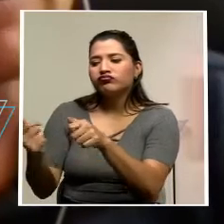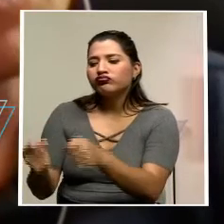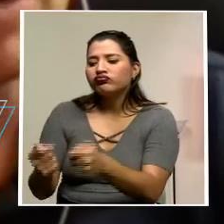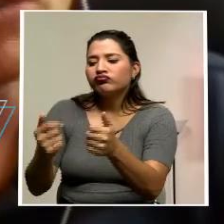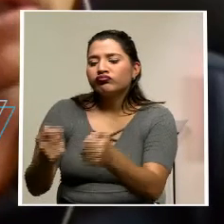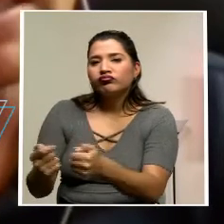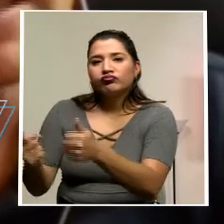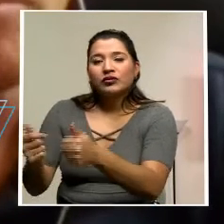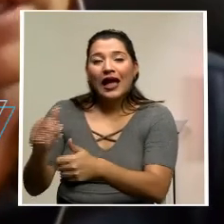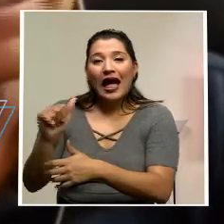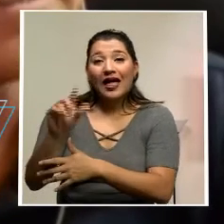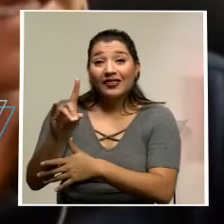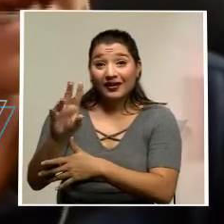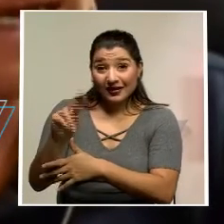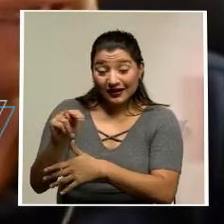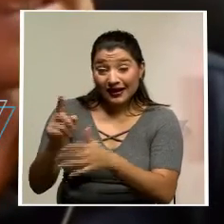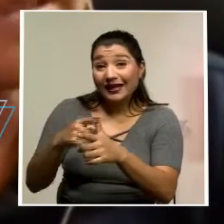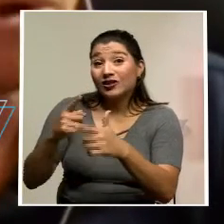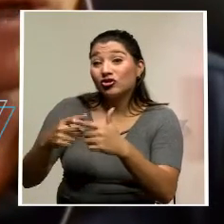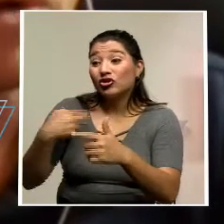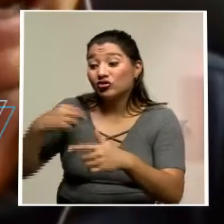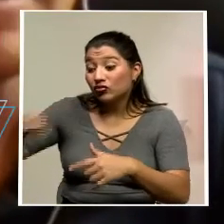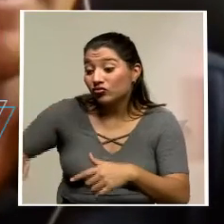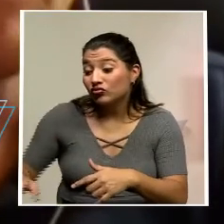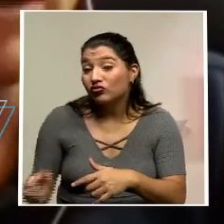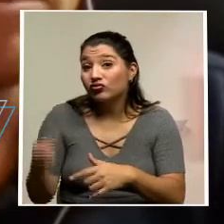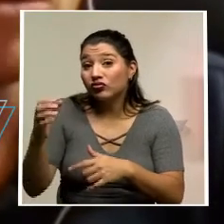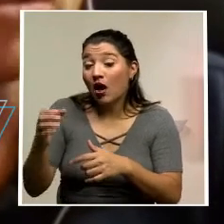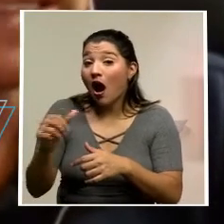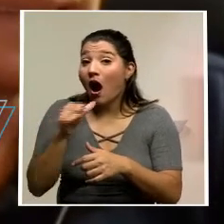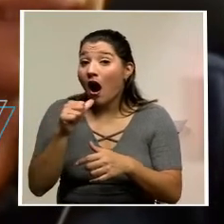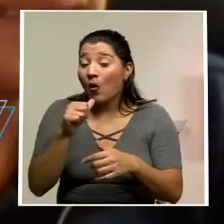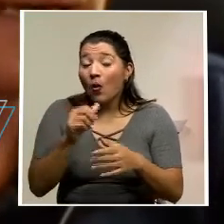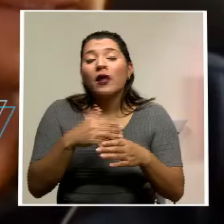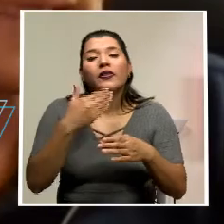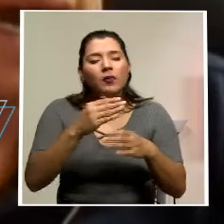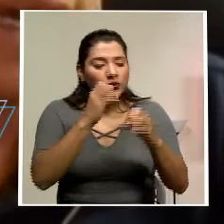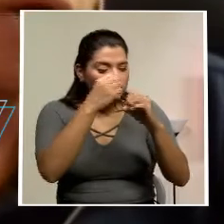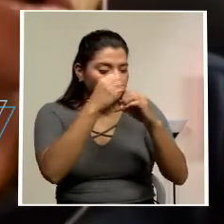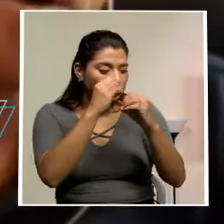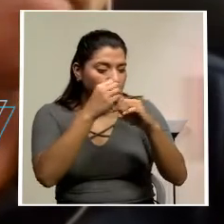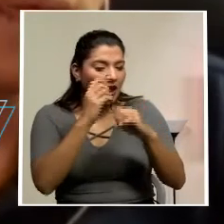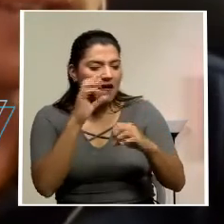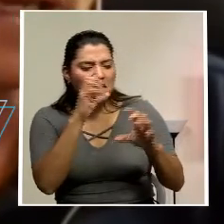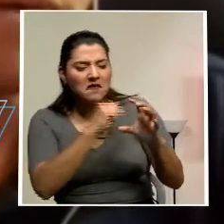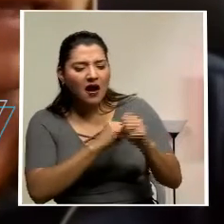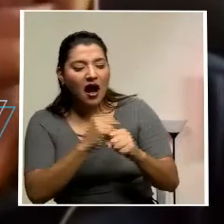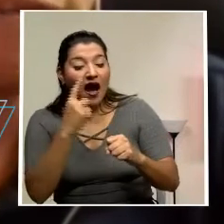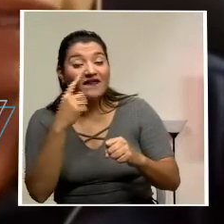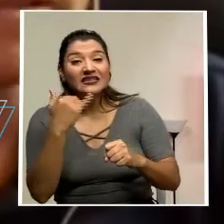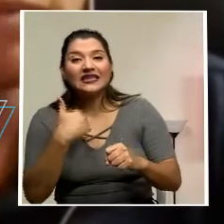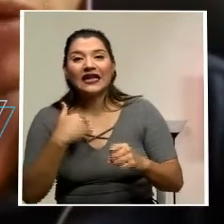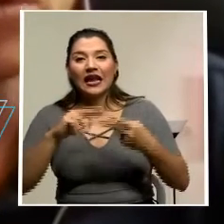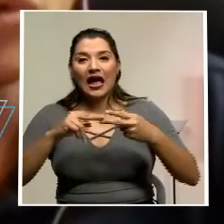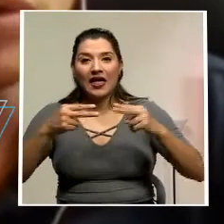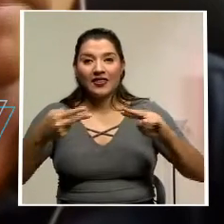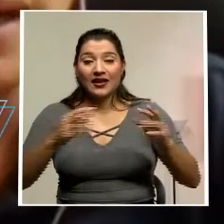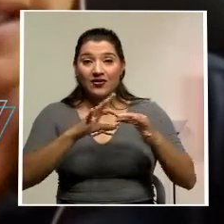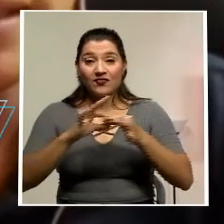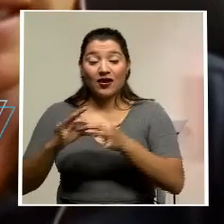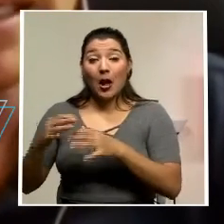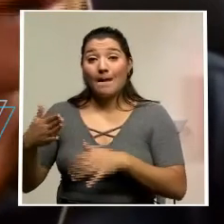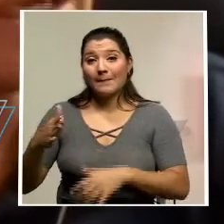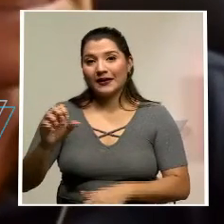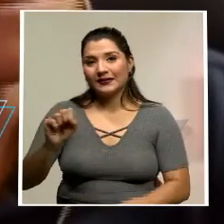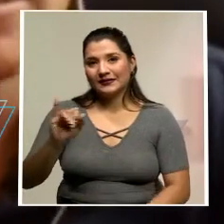la recolección de estas muestras y el análisis molecular podemos detectar si hay o no hay pez sierra en diferentes puntos del